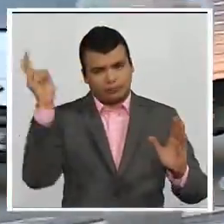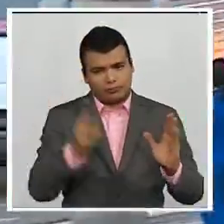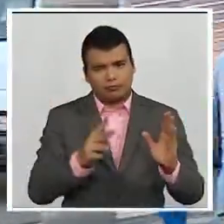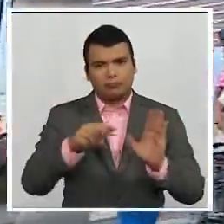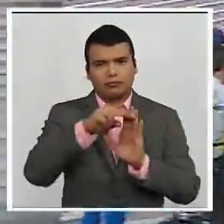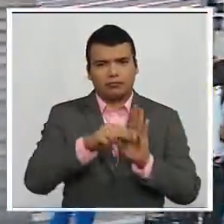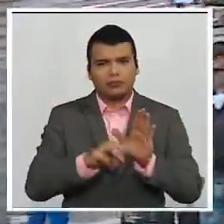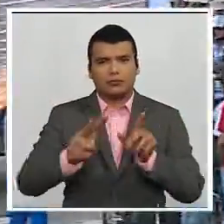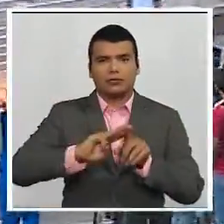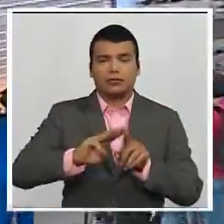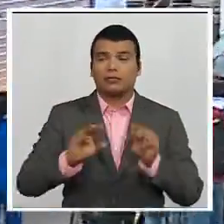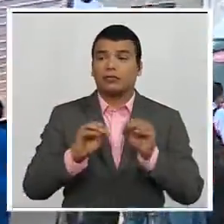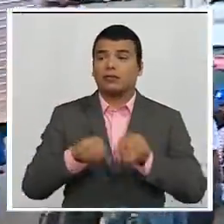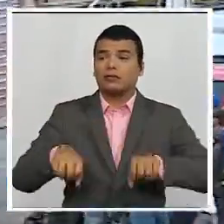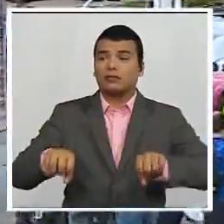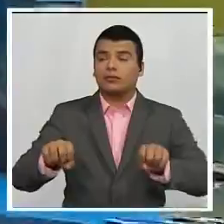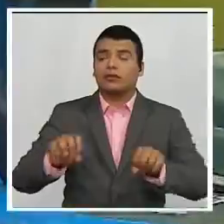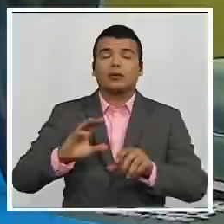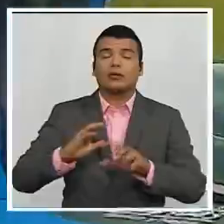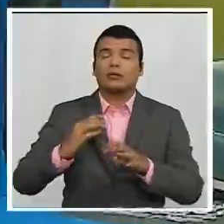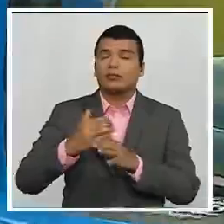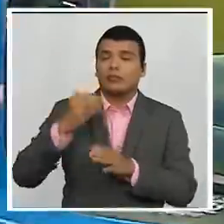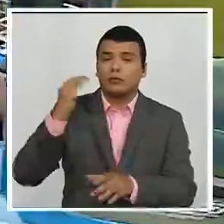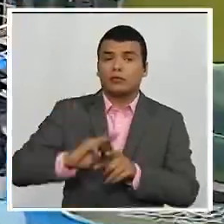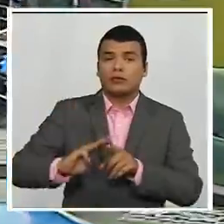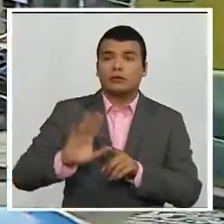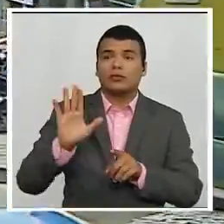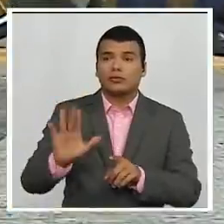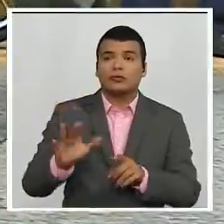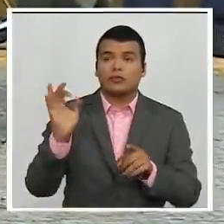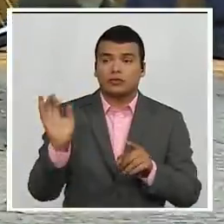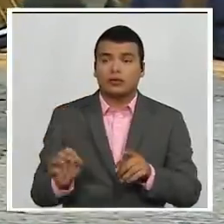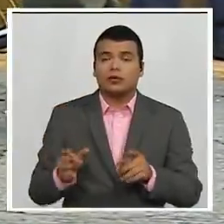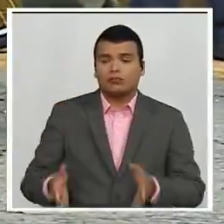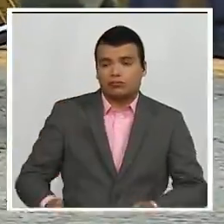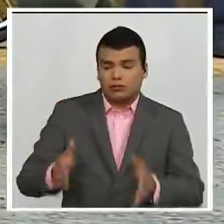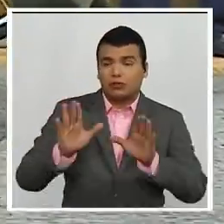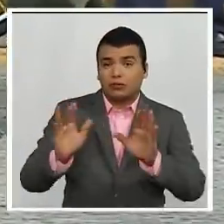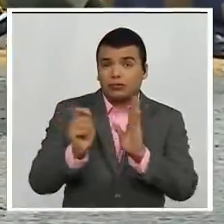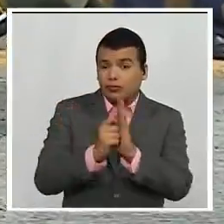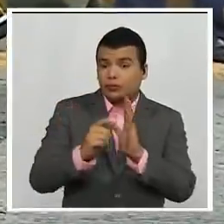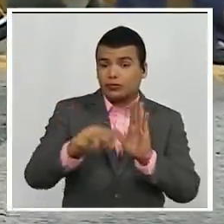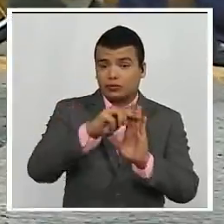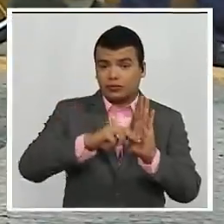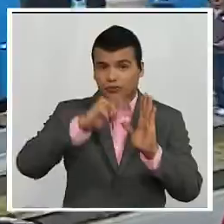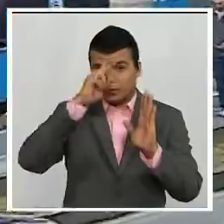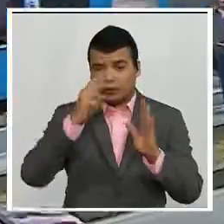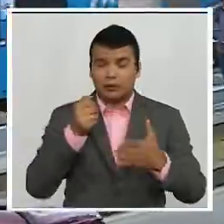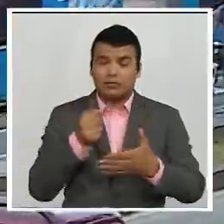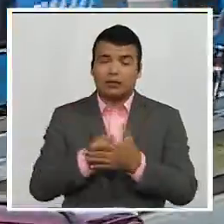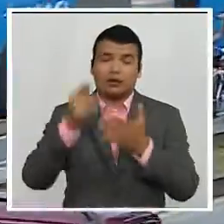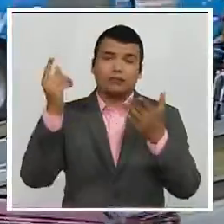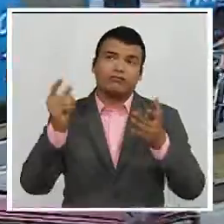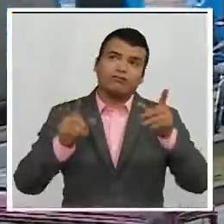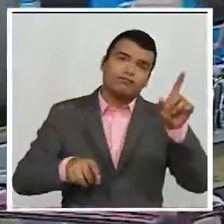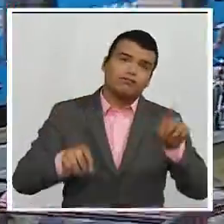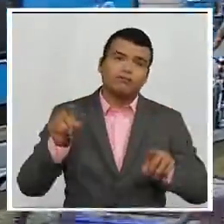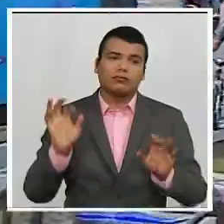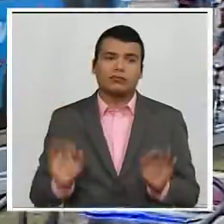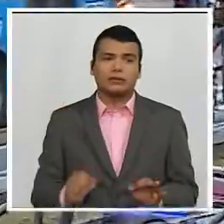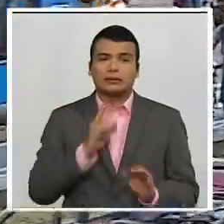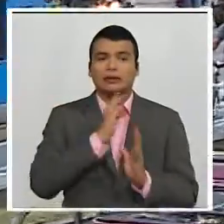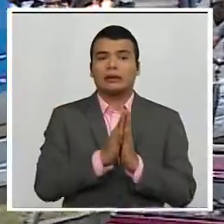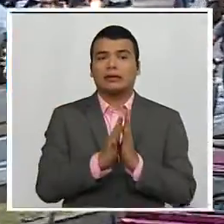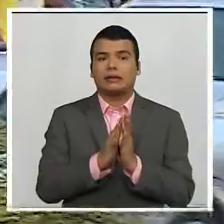tiene carriles propios aún así debe acogerse a las normas de tránsito estos accidentes que lo involucran son fortuitos hay muchas hipótesis que en